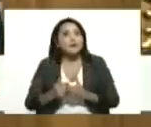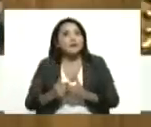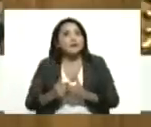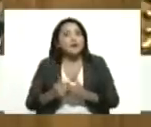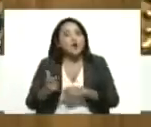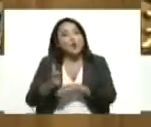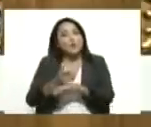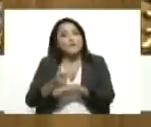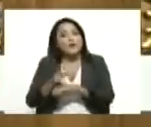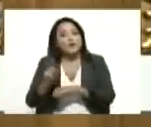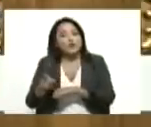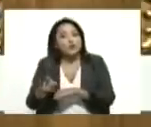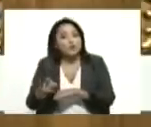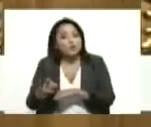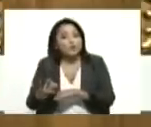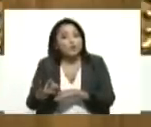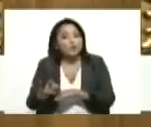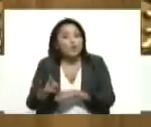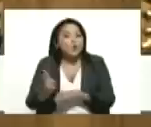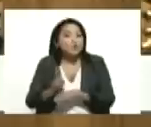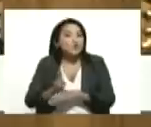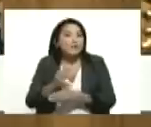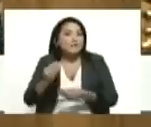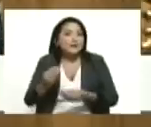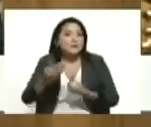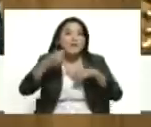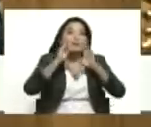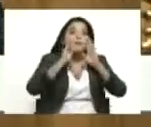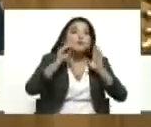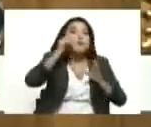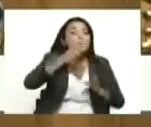y ser usados en atender a nuestro pueblo.